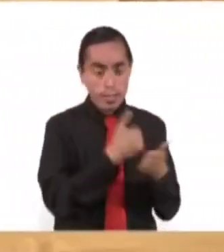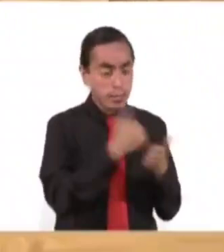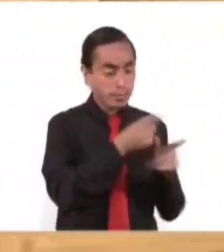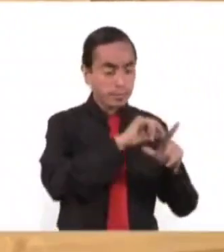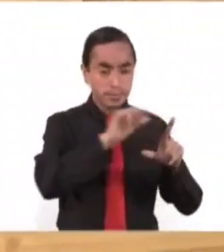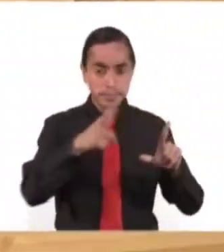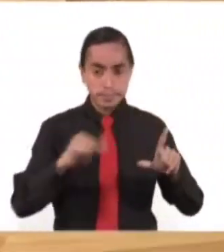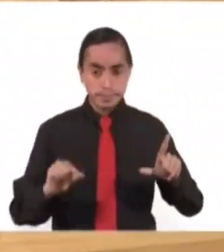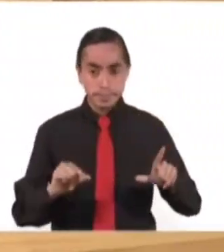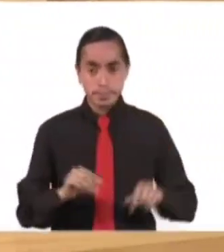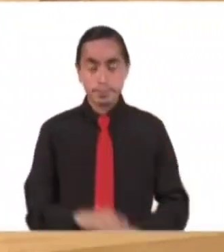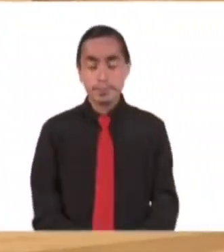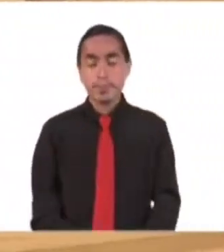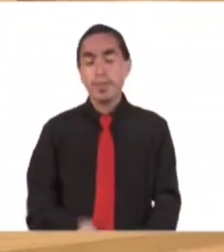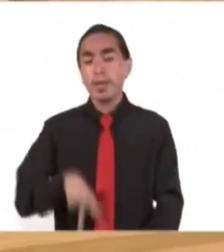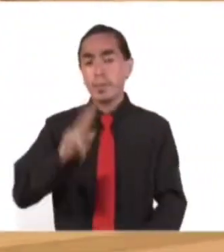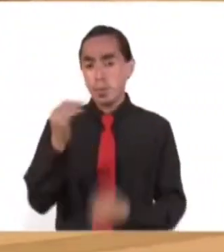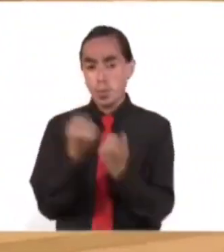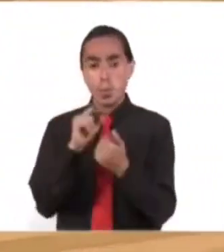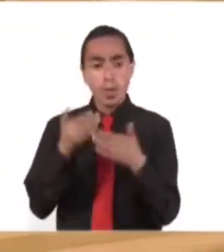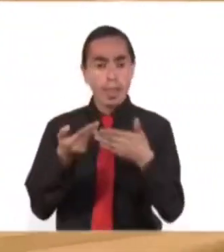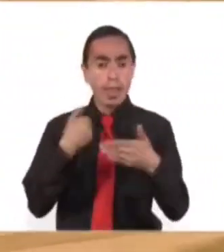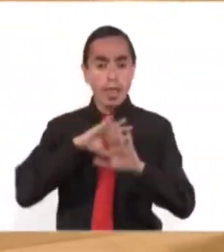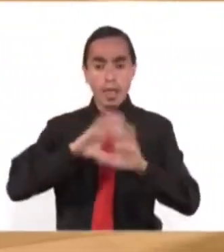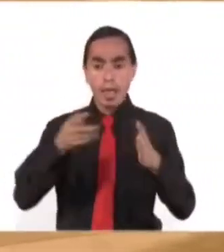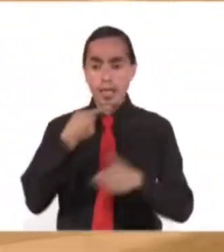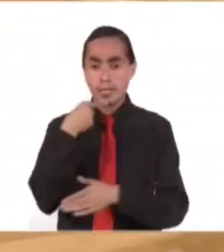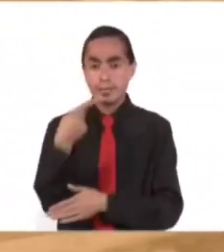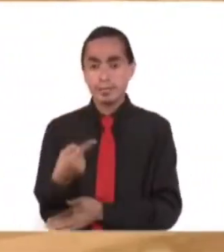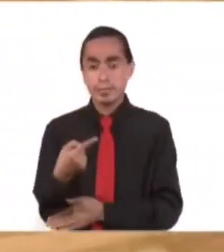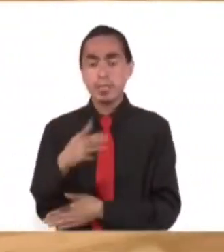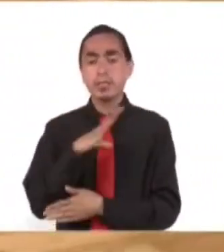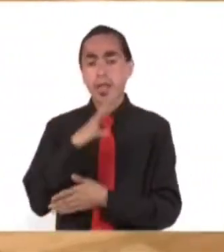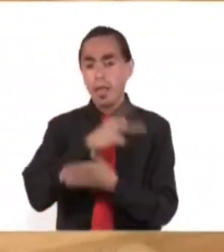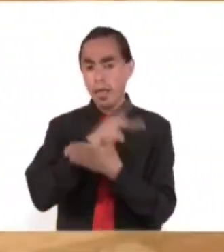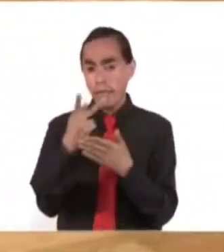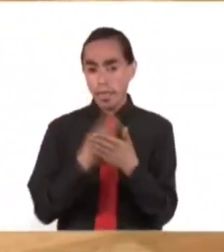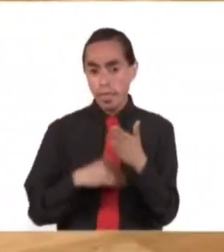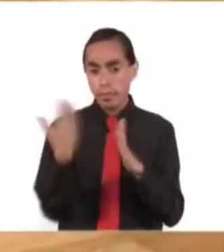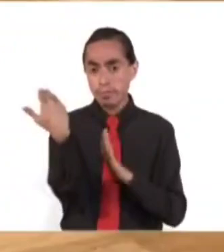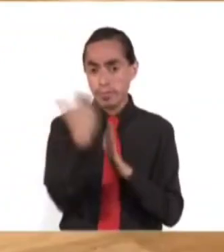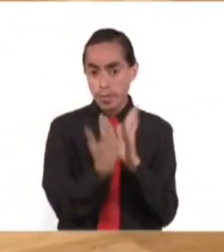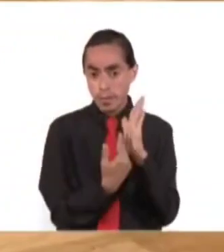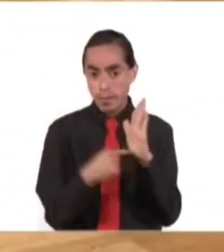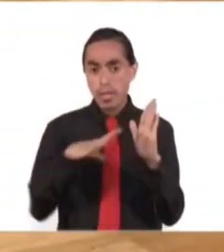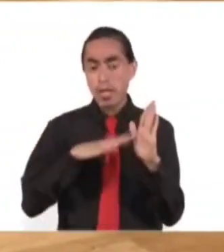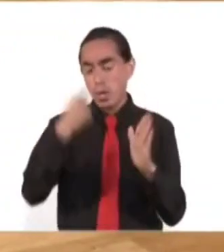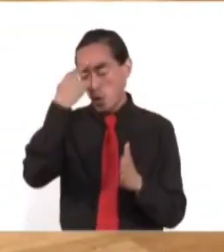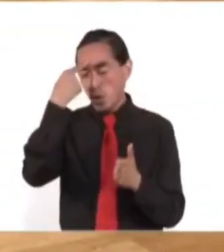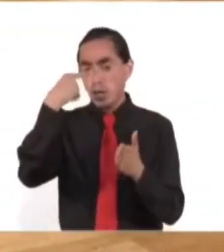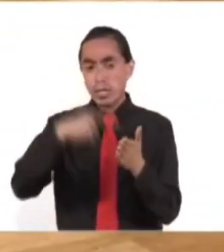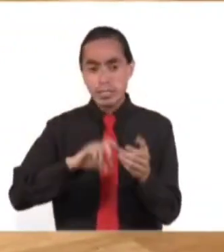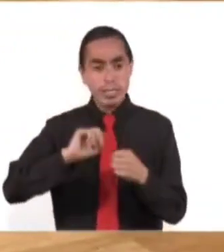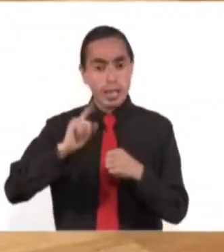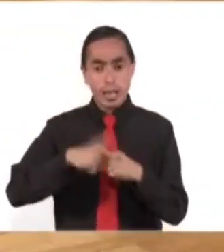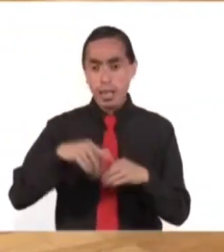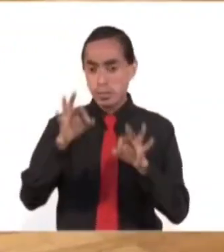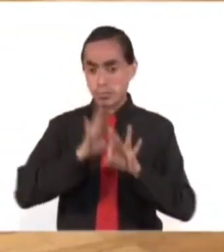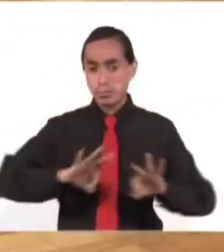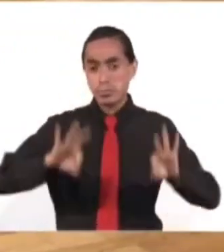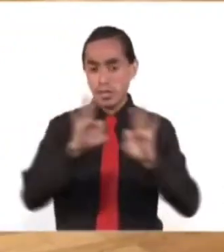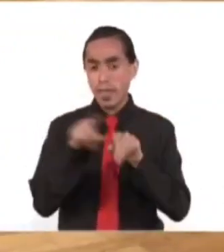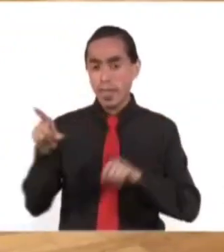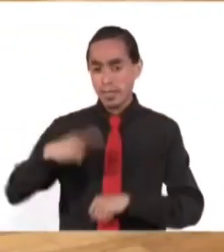Pero también, ya se había mencionado antes, tenemos un modelo que yo creo que es una de las grandes aportaciones